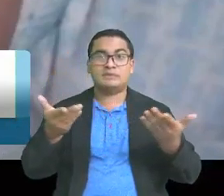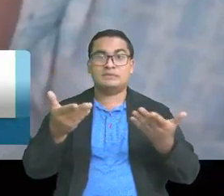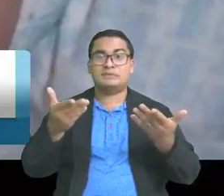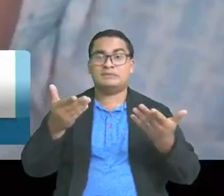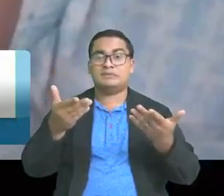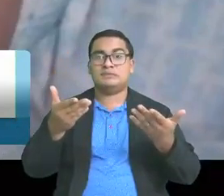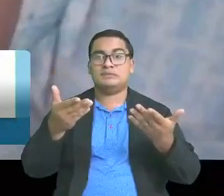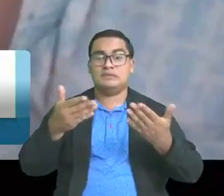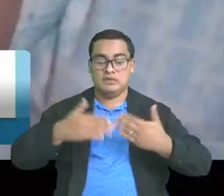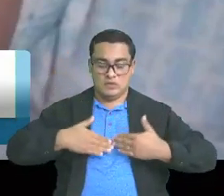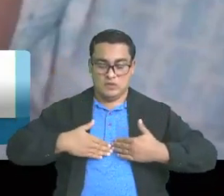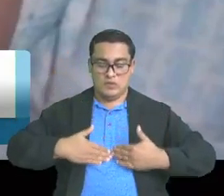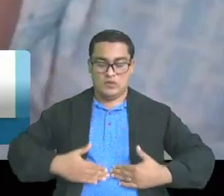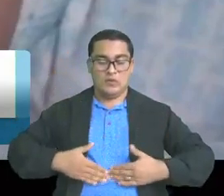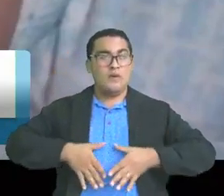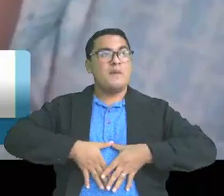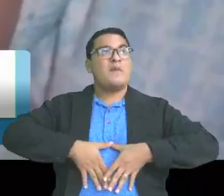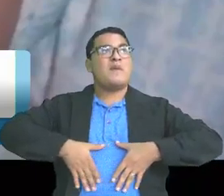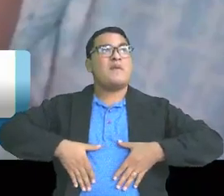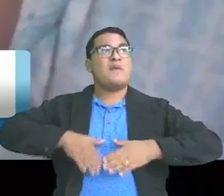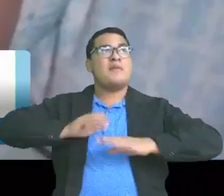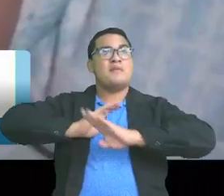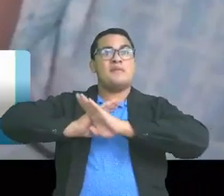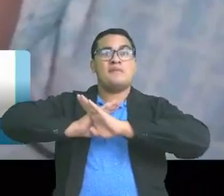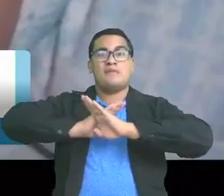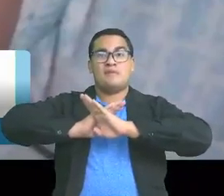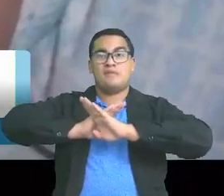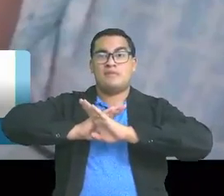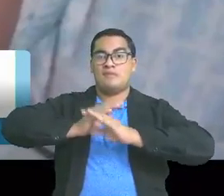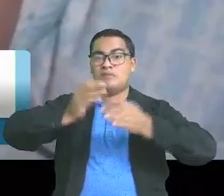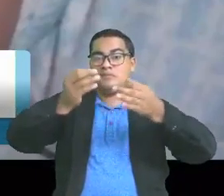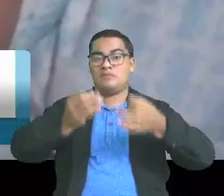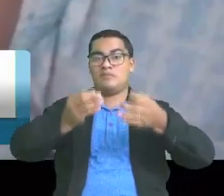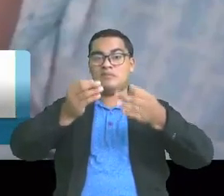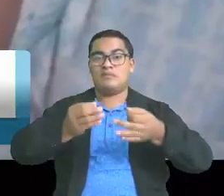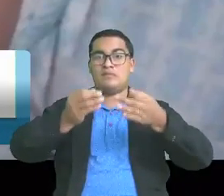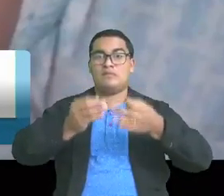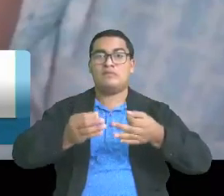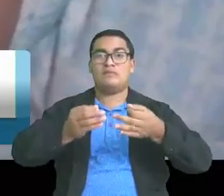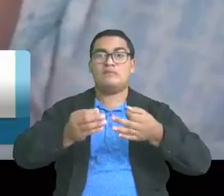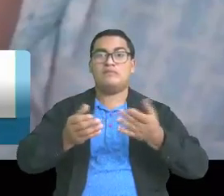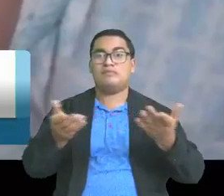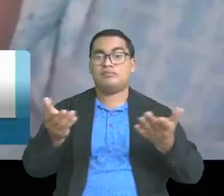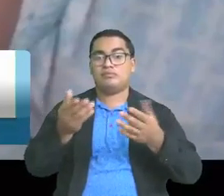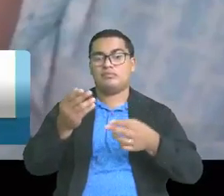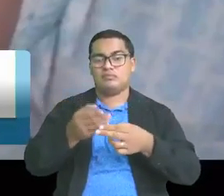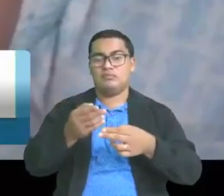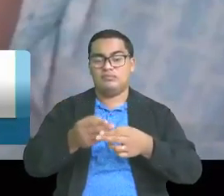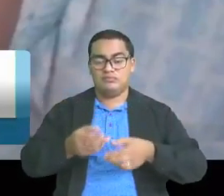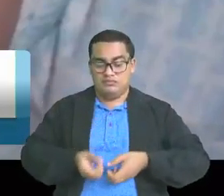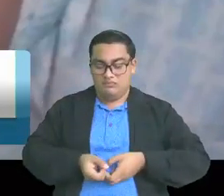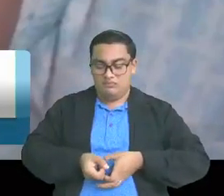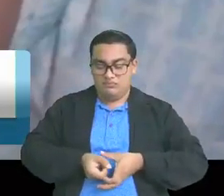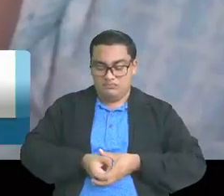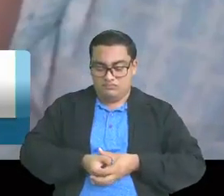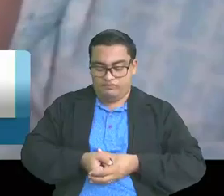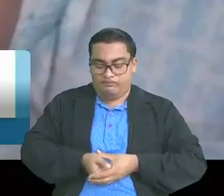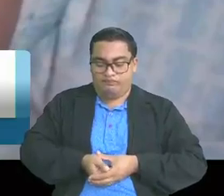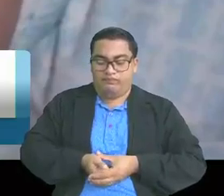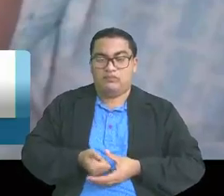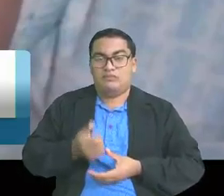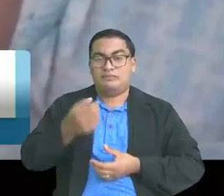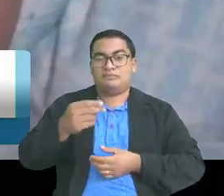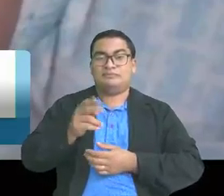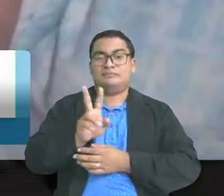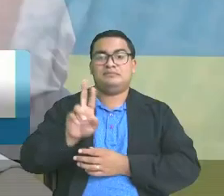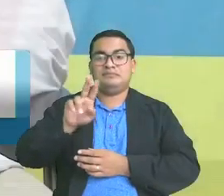a nosotros nos protege de que no salga nada de allí. Y si sale algo es que se llama hernia. ¿Ves? Entonces es un